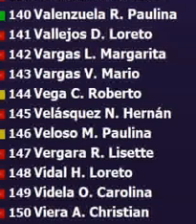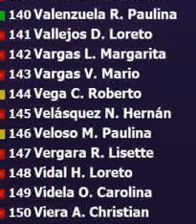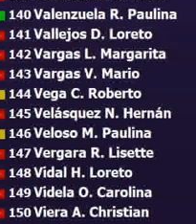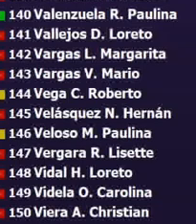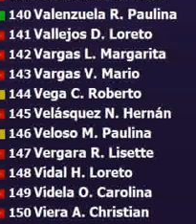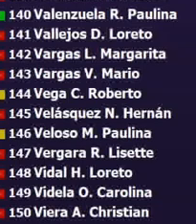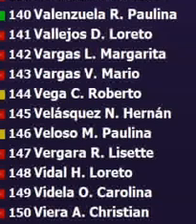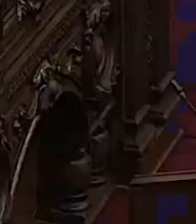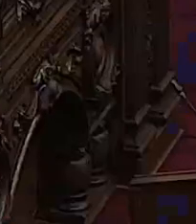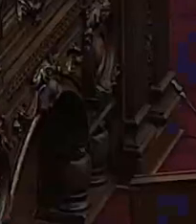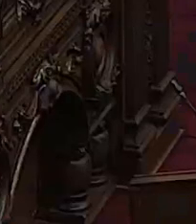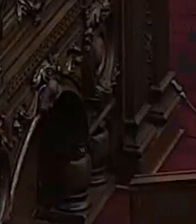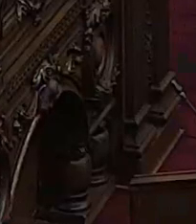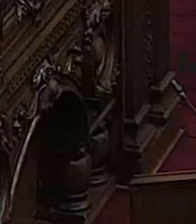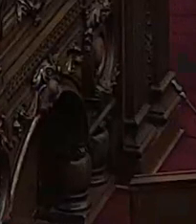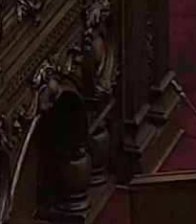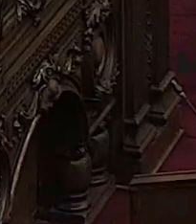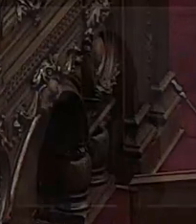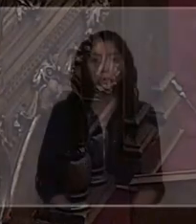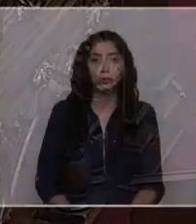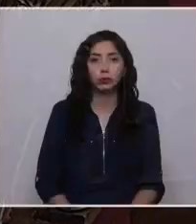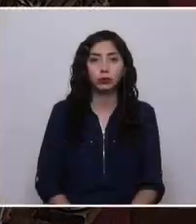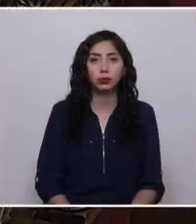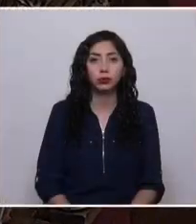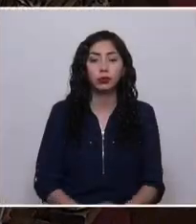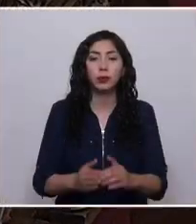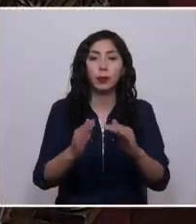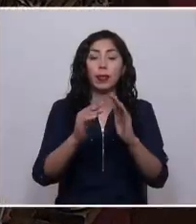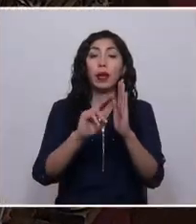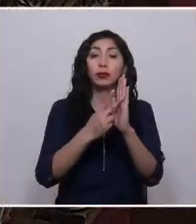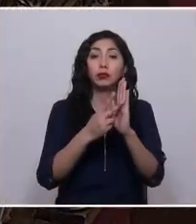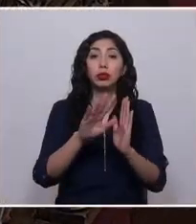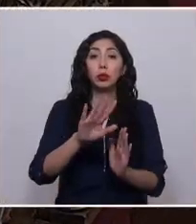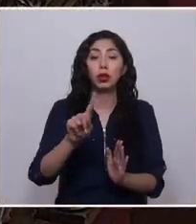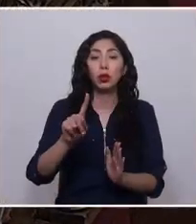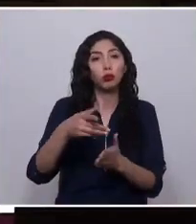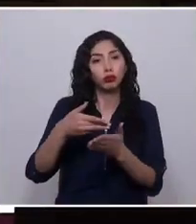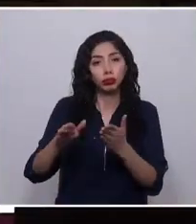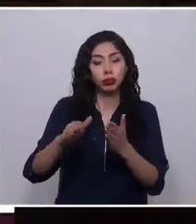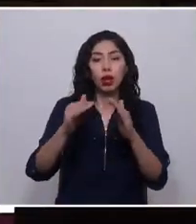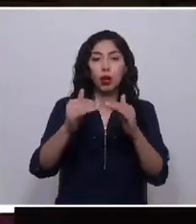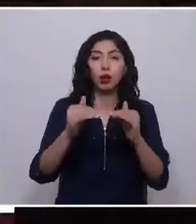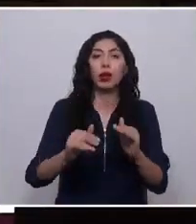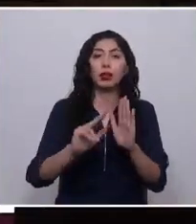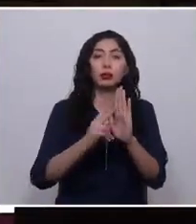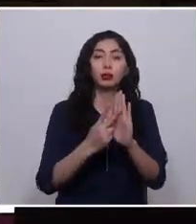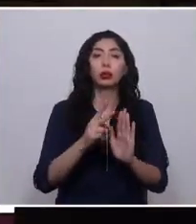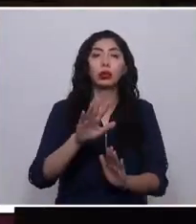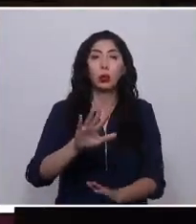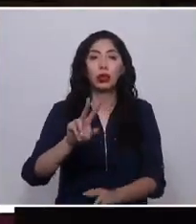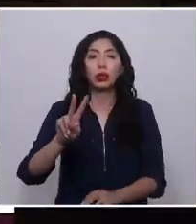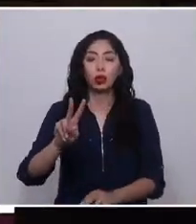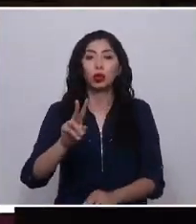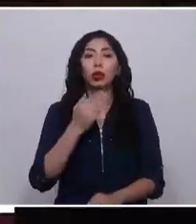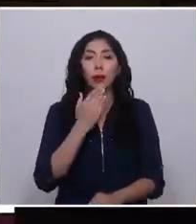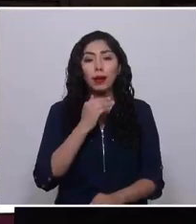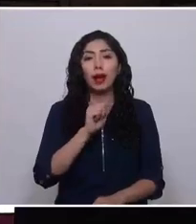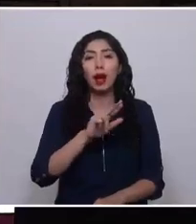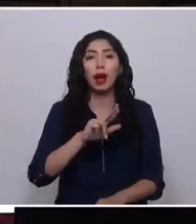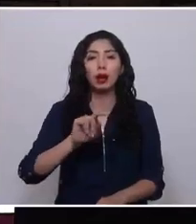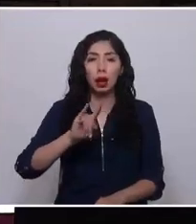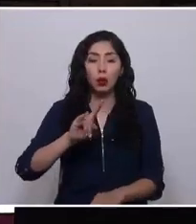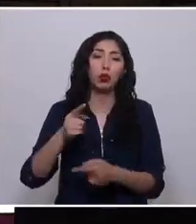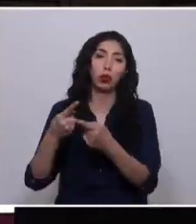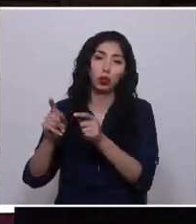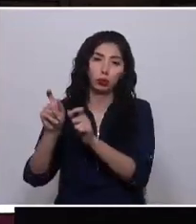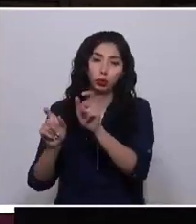Pasamos a la indicación número 52 del convencional Arrau y otras autores, autoras y autores para